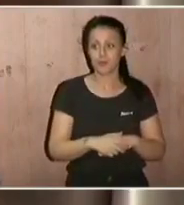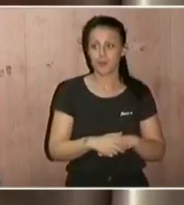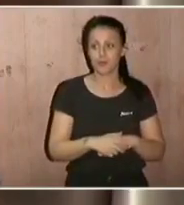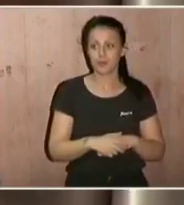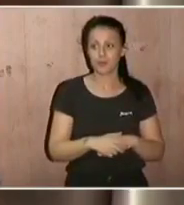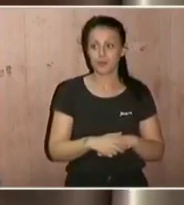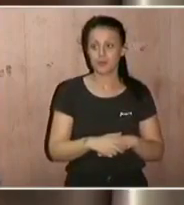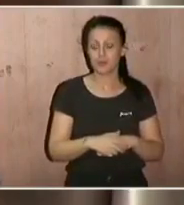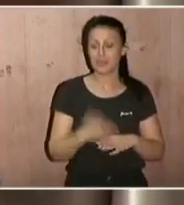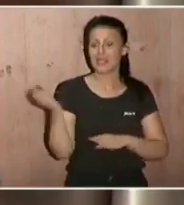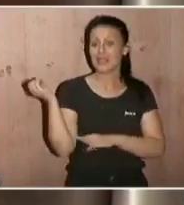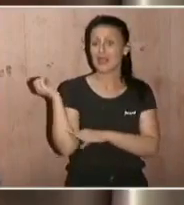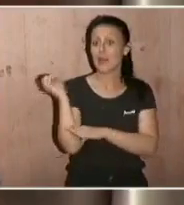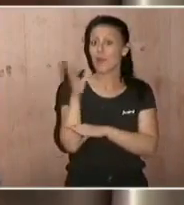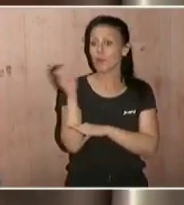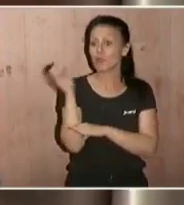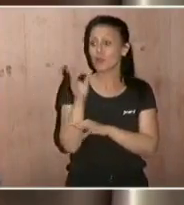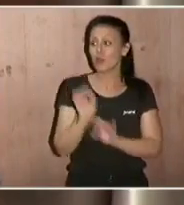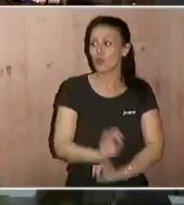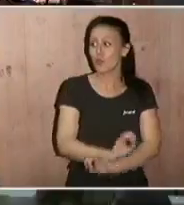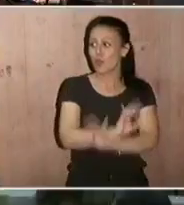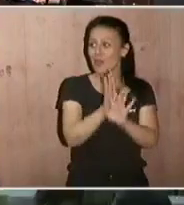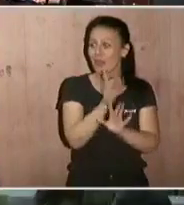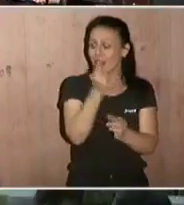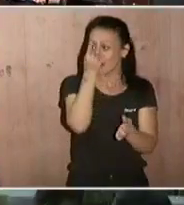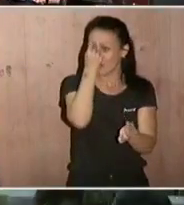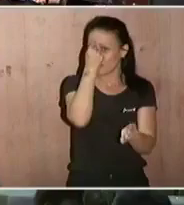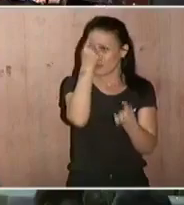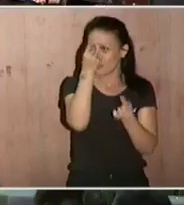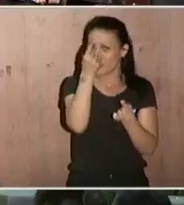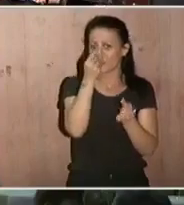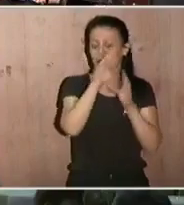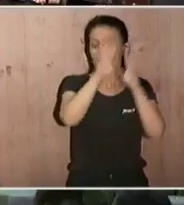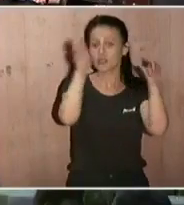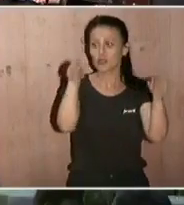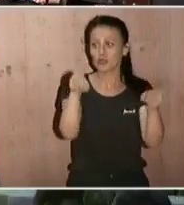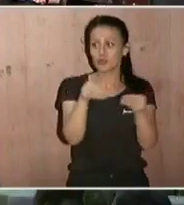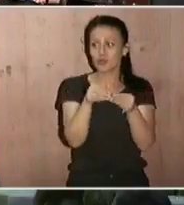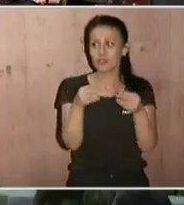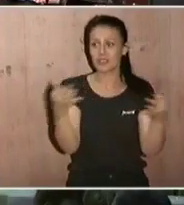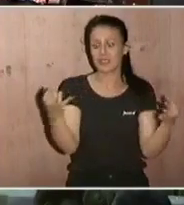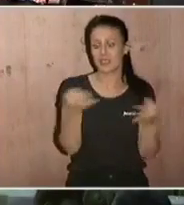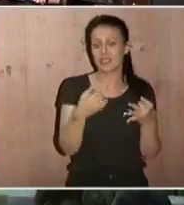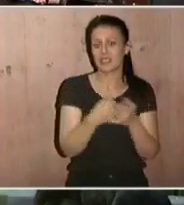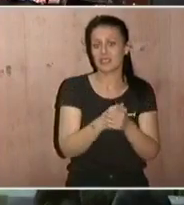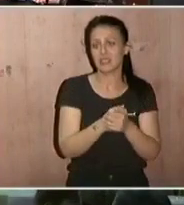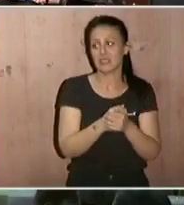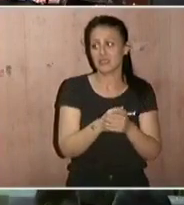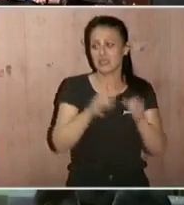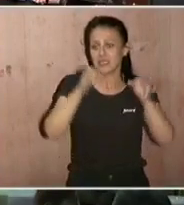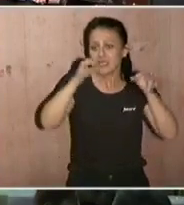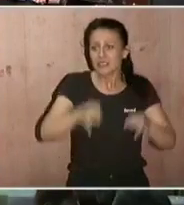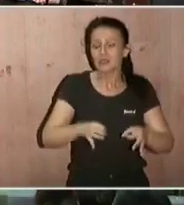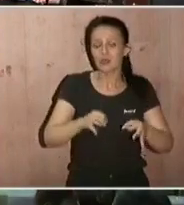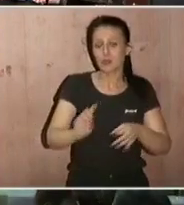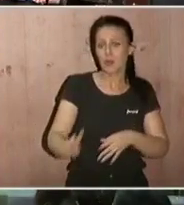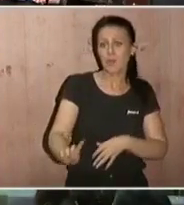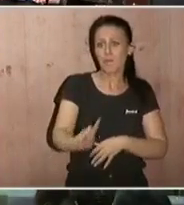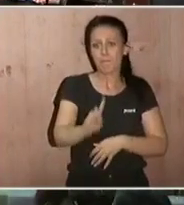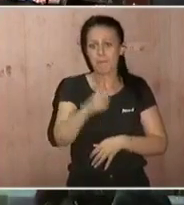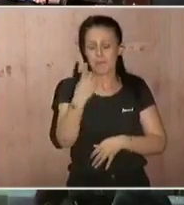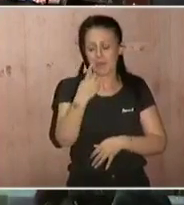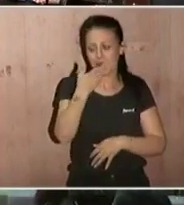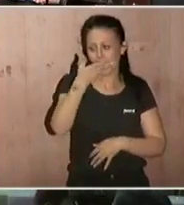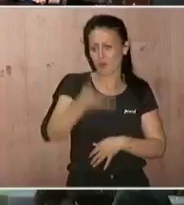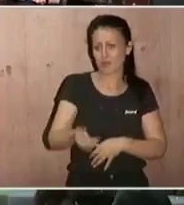La exposición clara y sintética de los méritos se puede resumir en la que estoy seguro constituye la primera y más